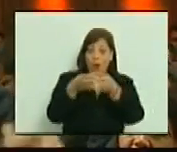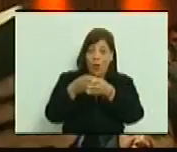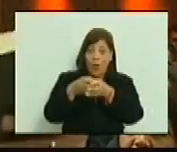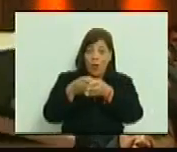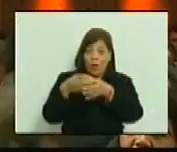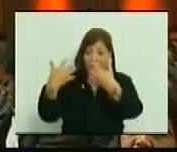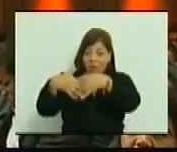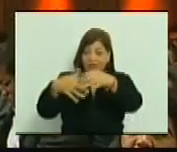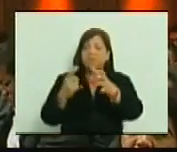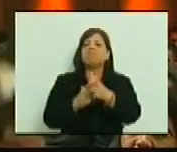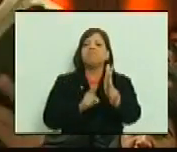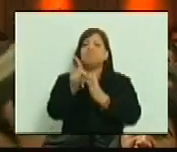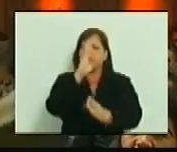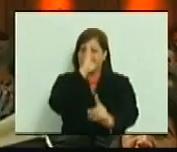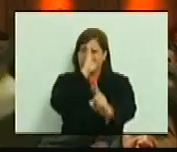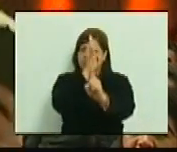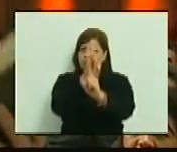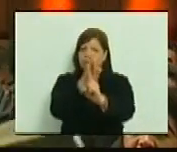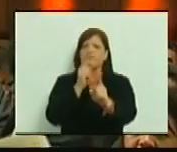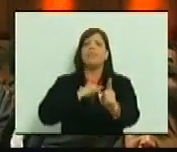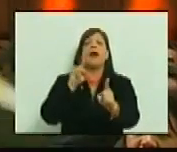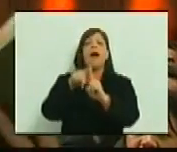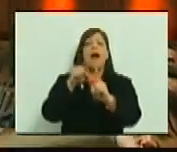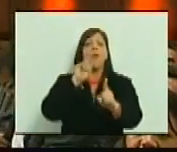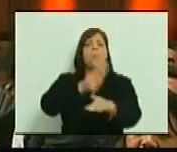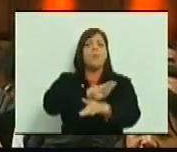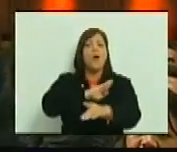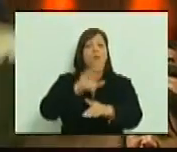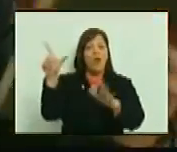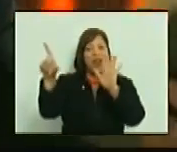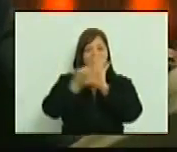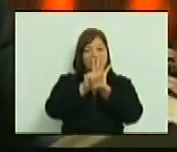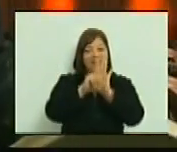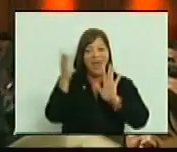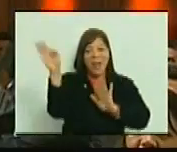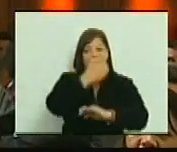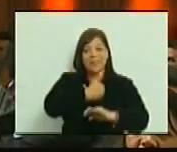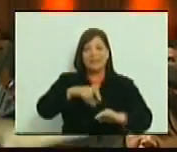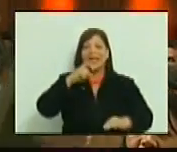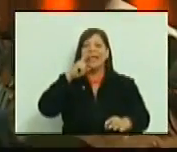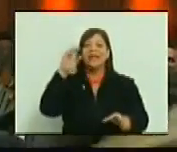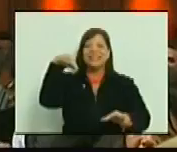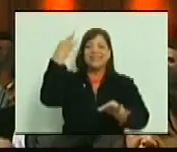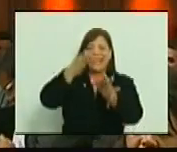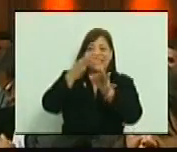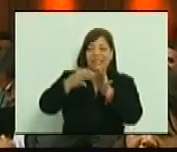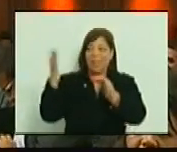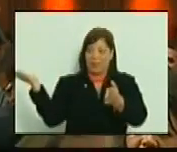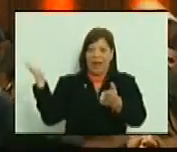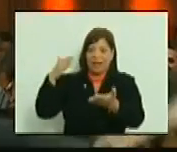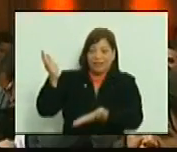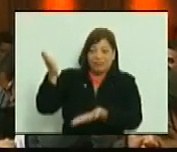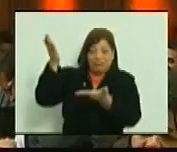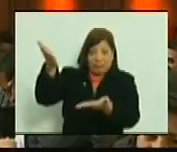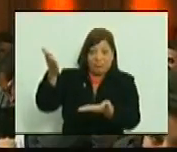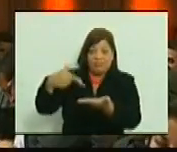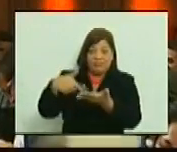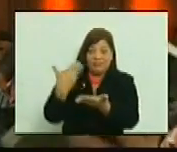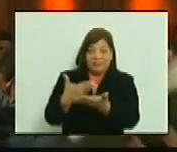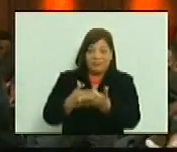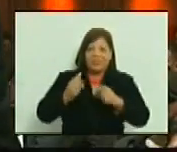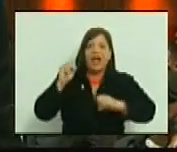la dirección correcta con las leyes que el presidente Nicolás Maduro en el mes de septiembre introdujo ante